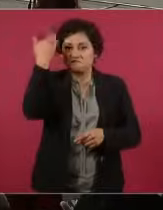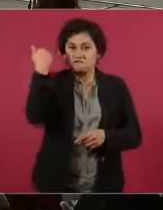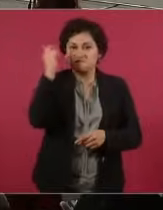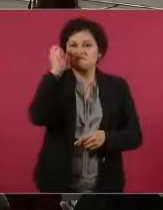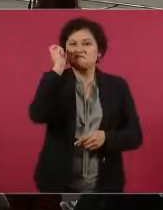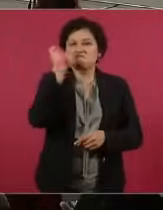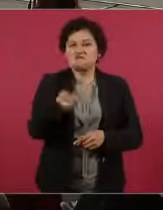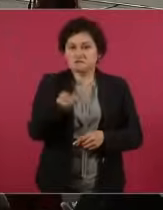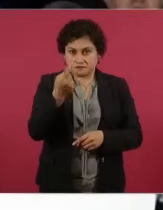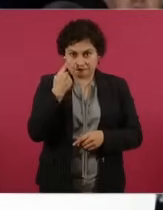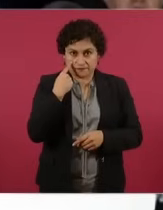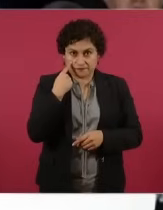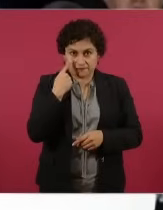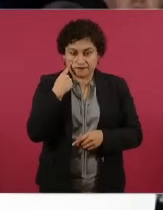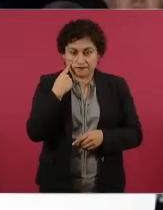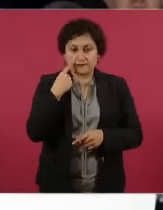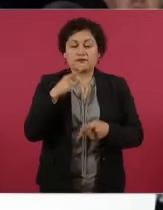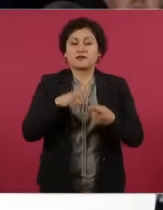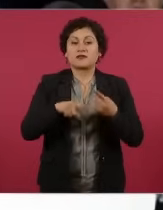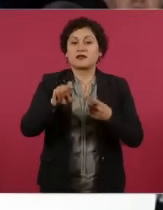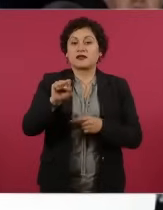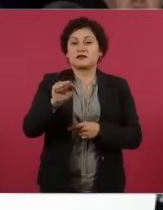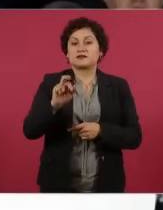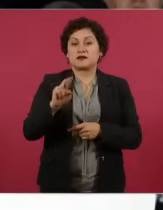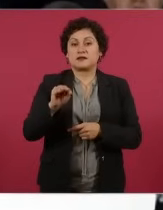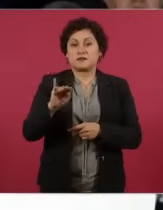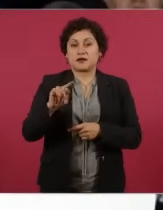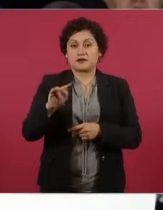es Sarmiento,